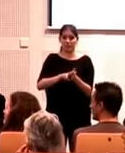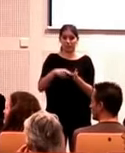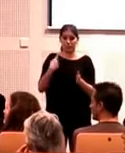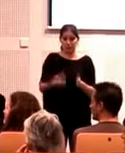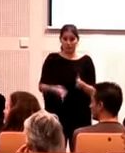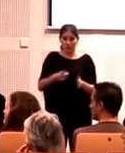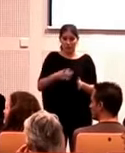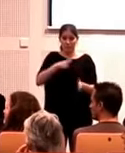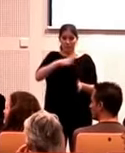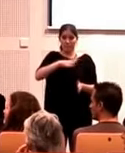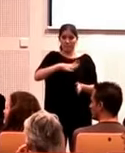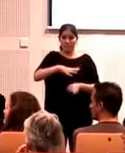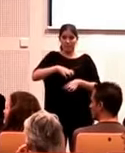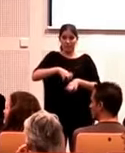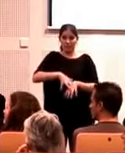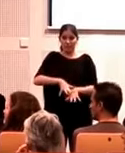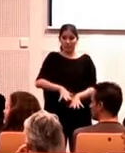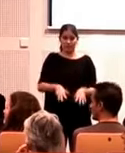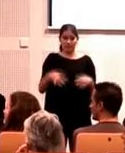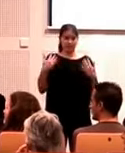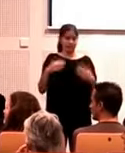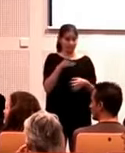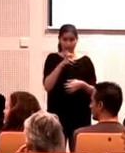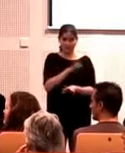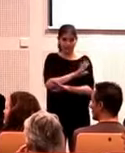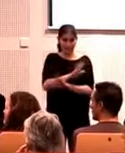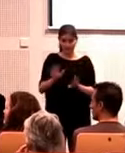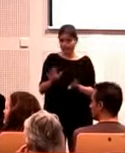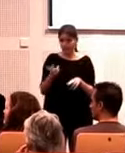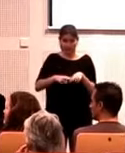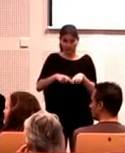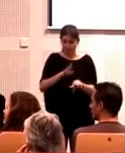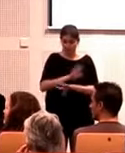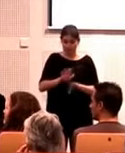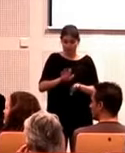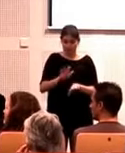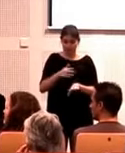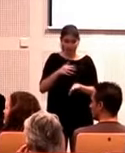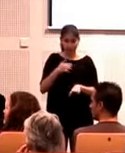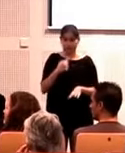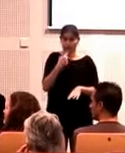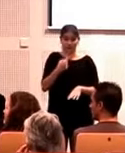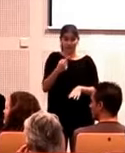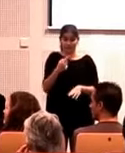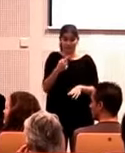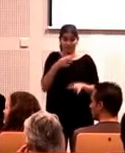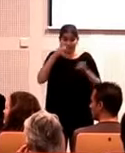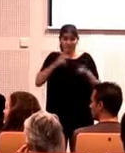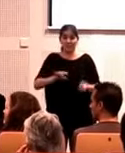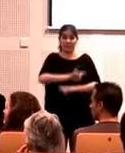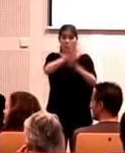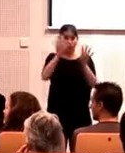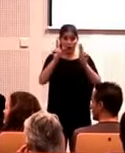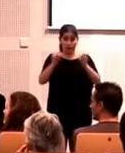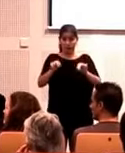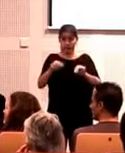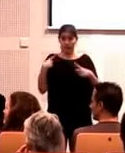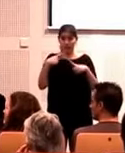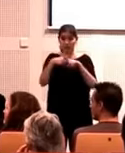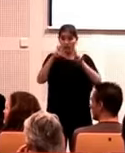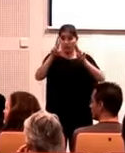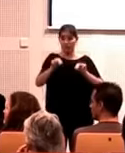urinaria. Fue un festival. Y a partir de ahí dije, bueno, ya definitivamente se te ha acabado. Y luego